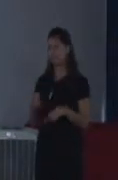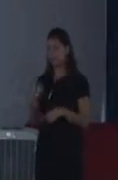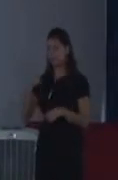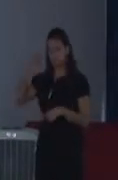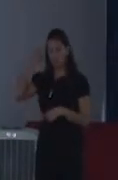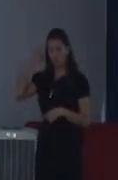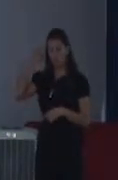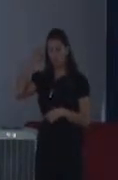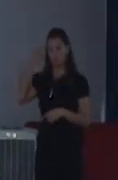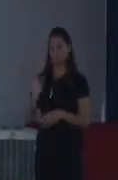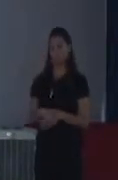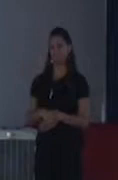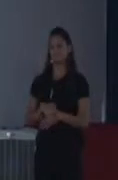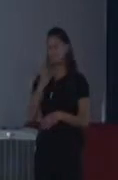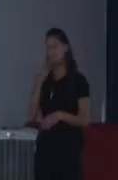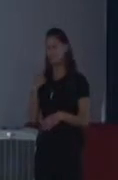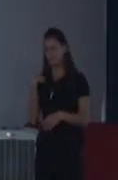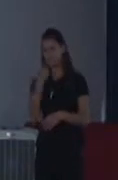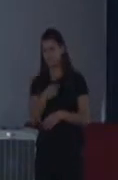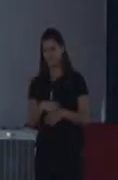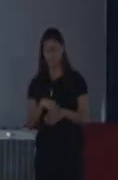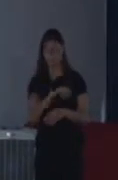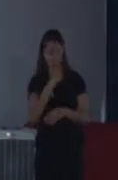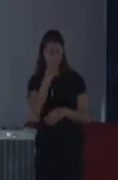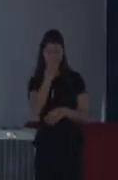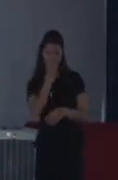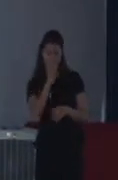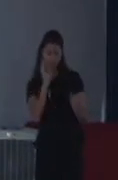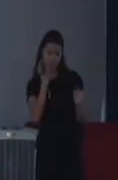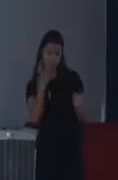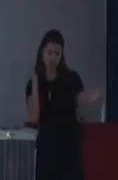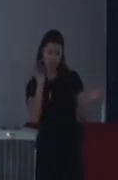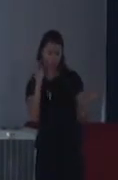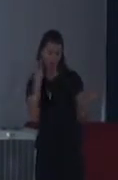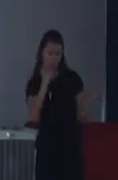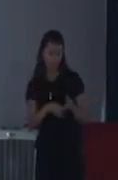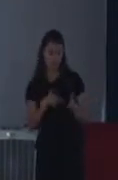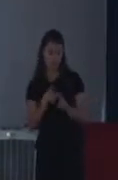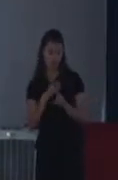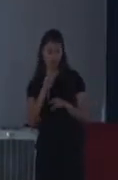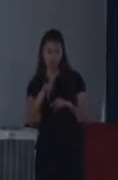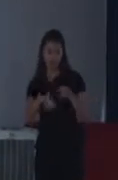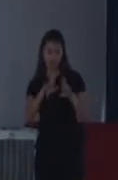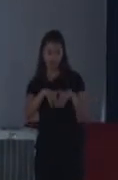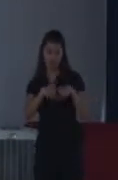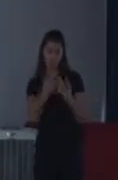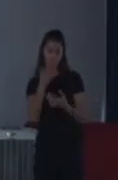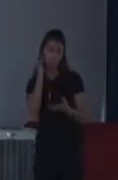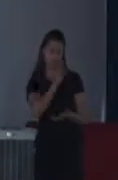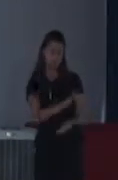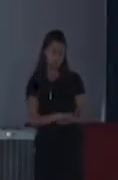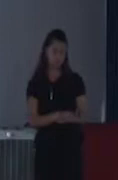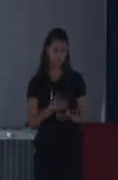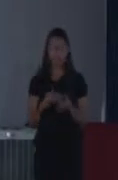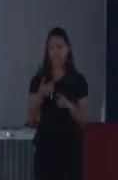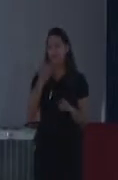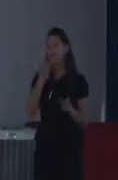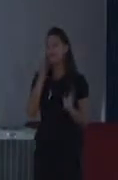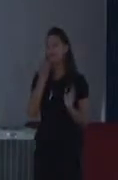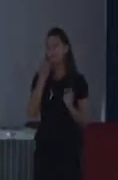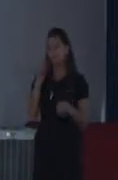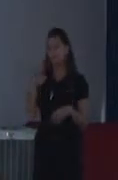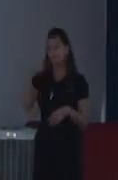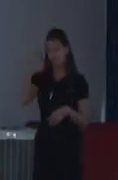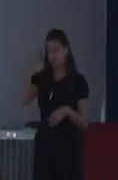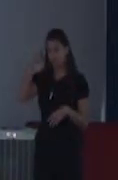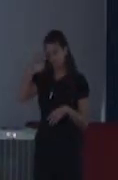sea, como que si a mí me dicen, no, es que usted como es cieguito ya no se puede enamorar, ya no puede tener relaciones sexuales, pobre hombre, si yo me lo creo,